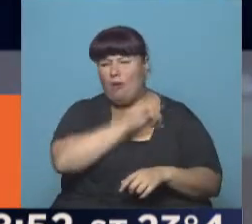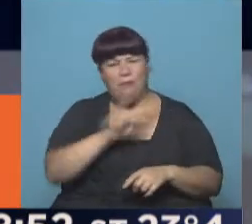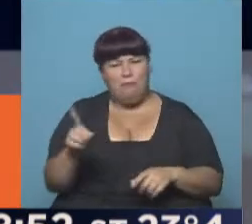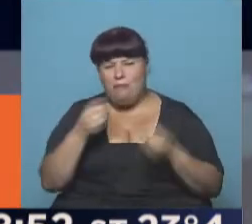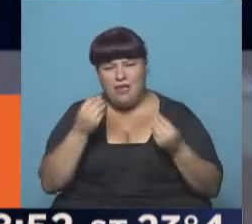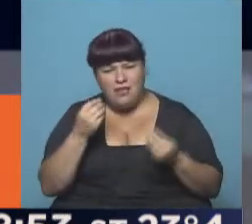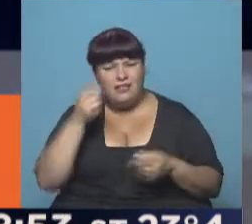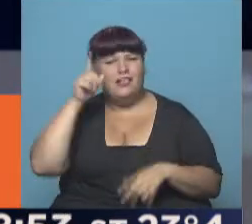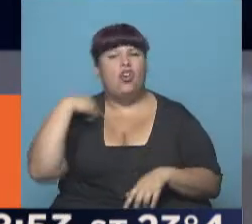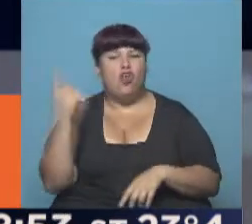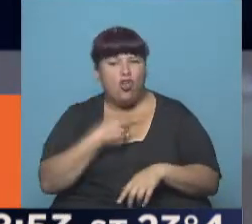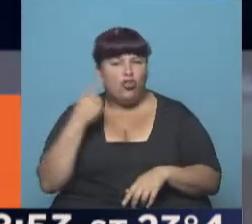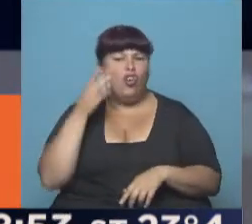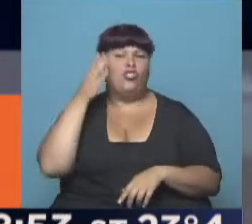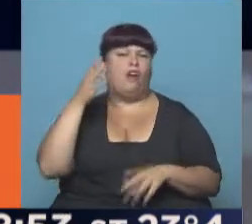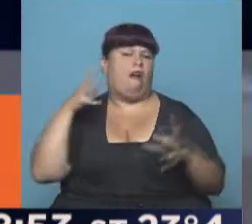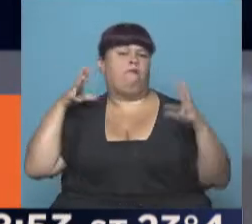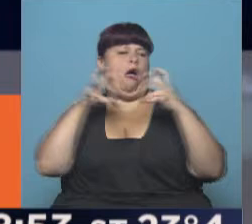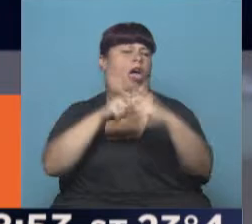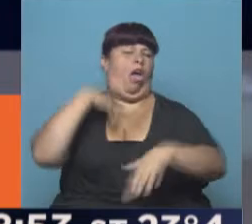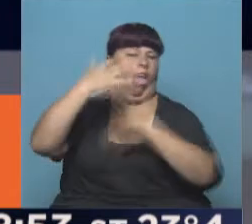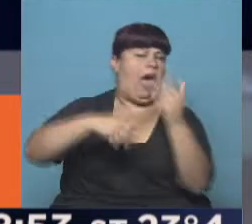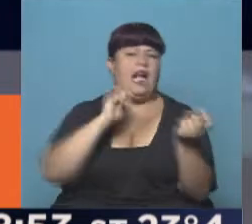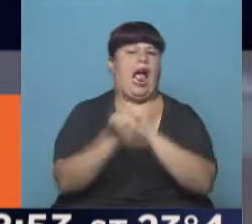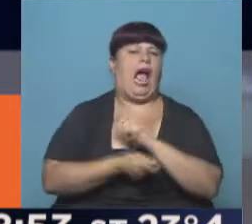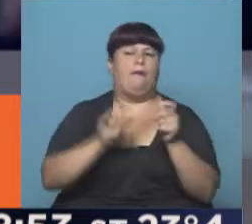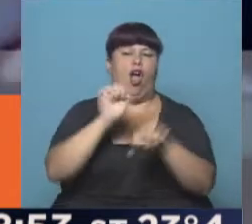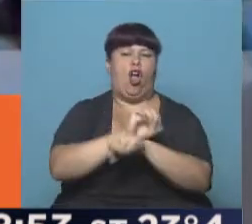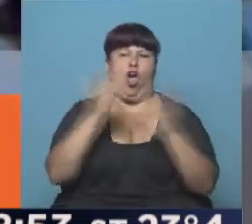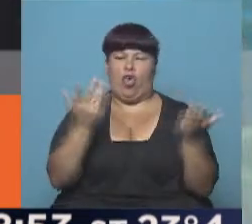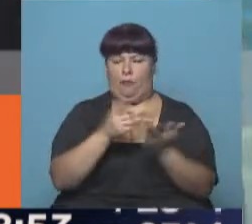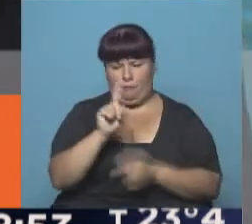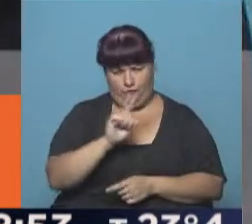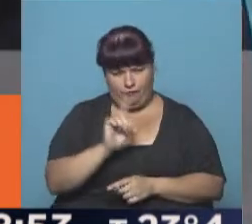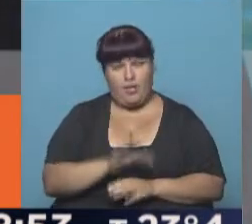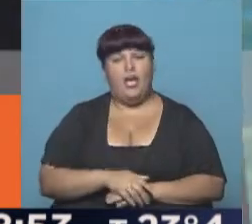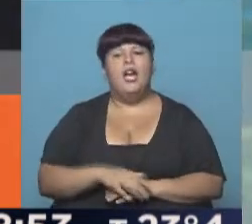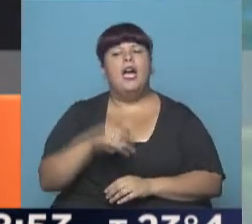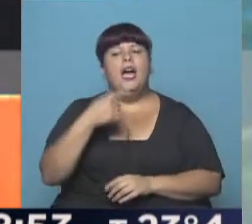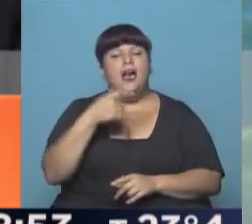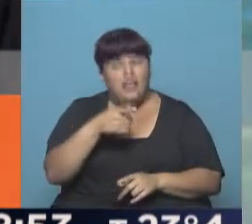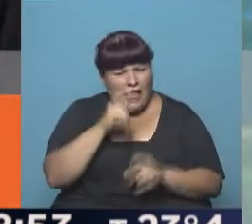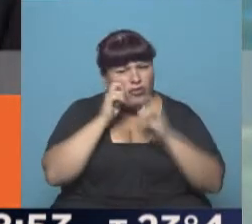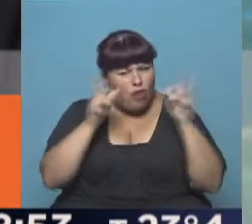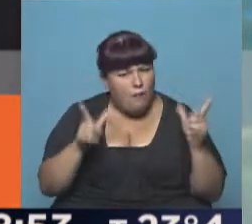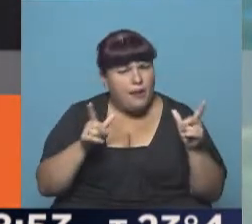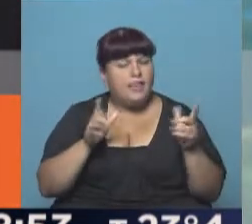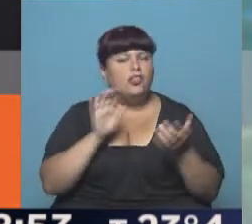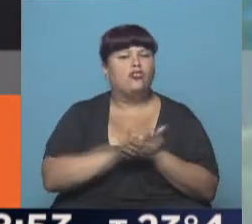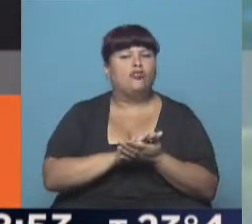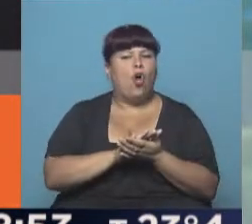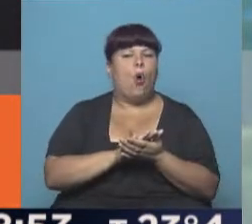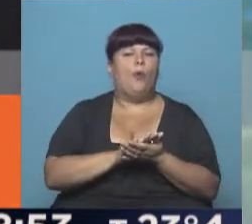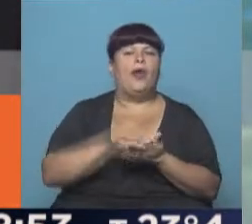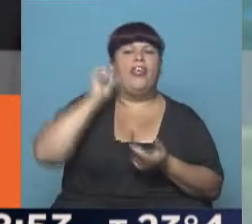imaginar que nosotros vamos a ir a la atropellada a modificar el Código Penal. Mario, ¿lo sorprendió